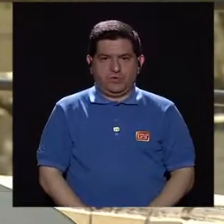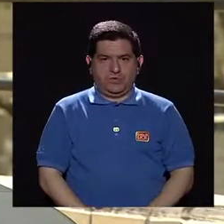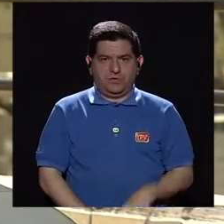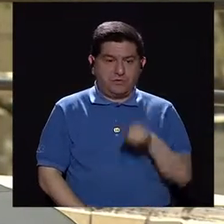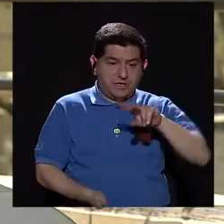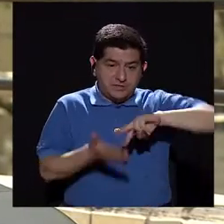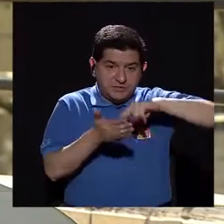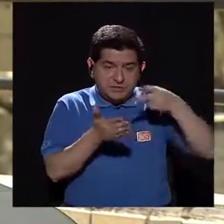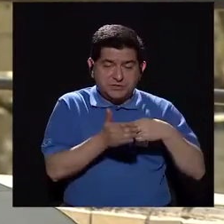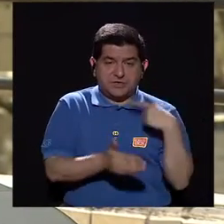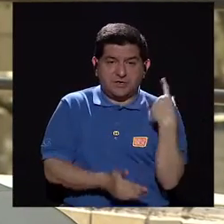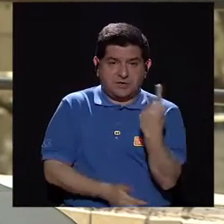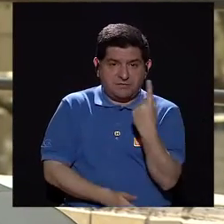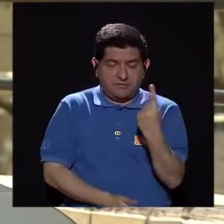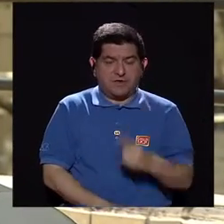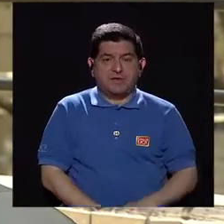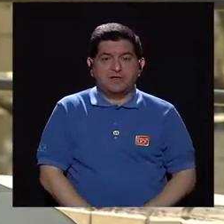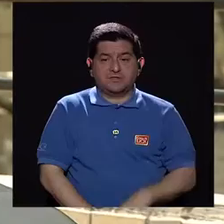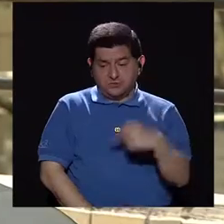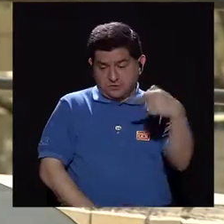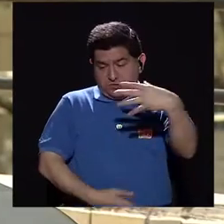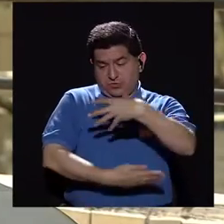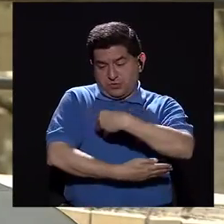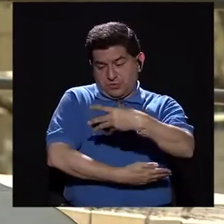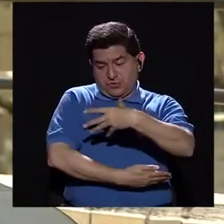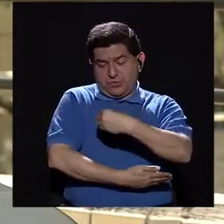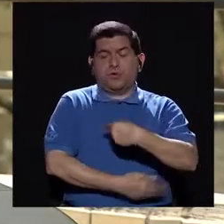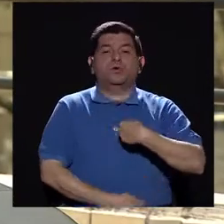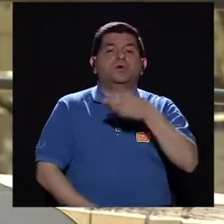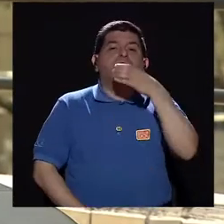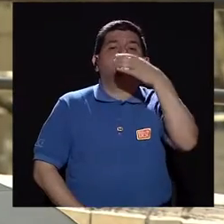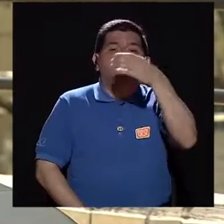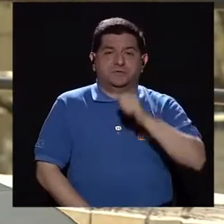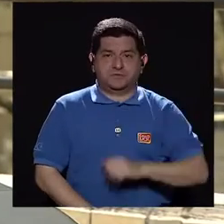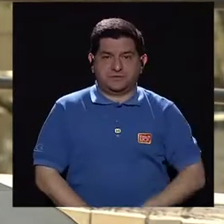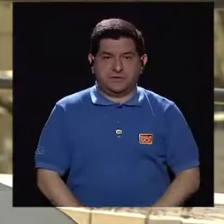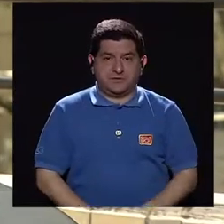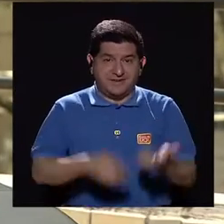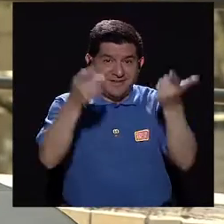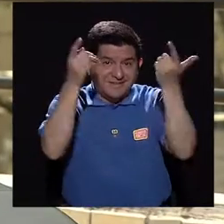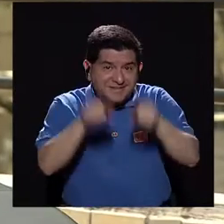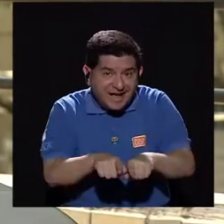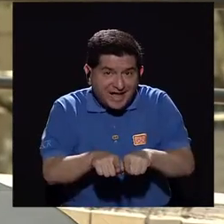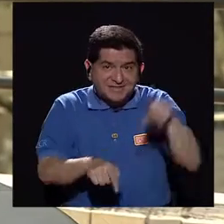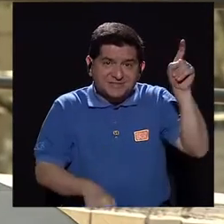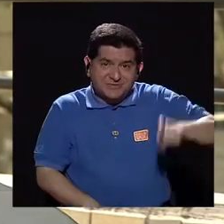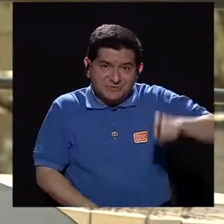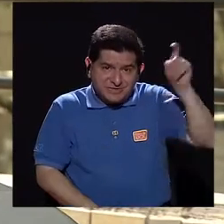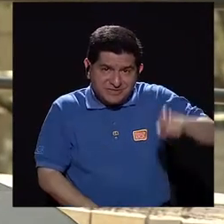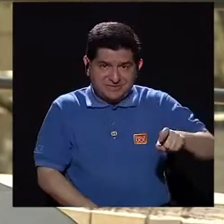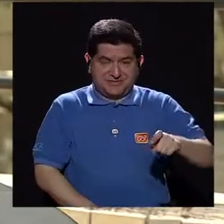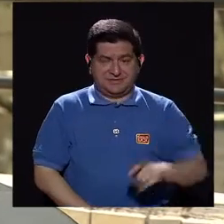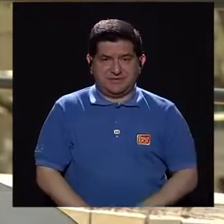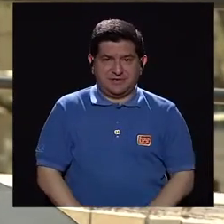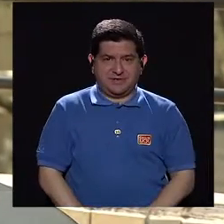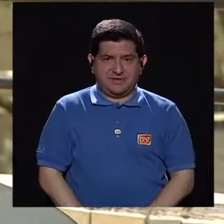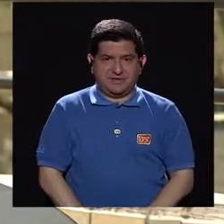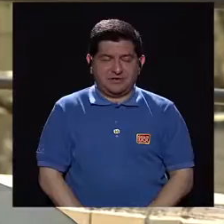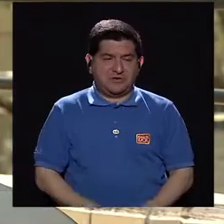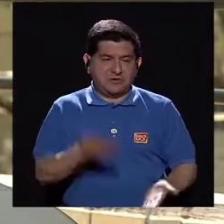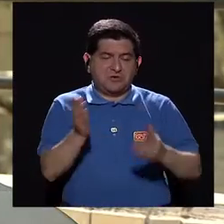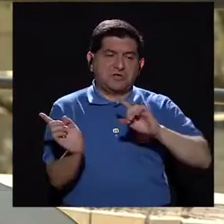exclusiva, en este caso que solo debe consumir la leche, yo lo que le recomendaría es que en caso